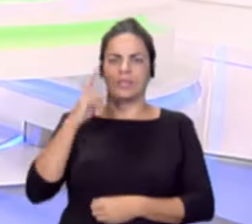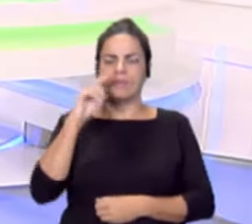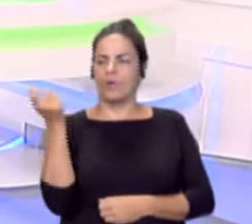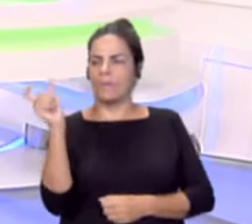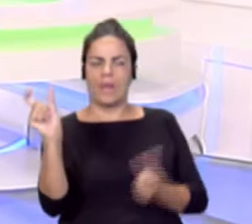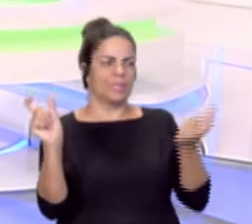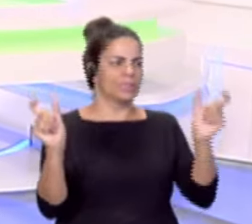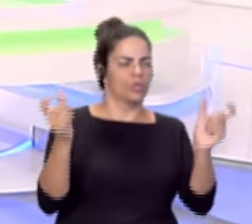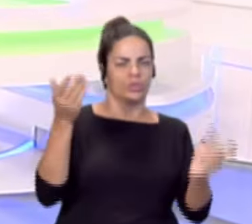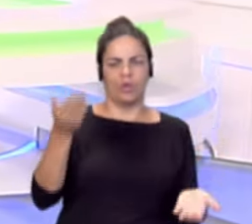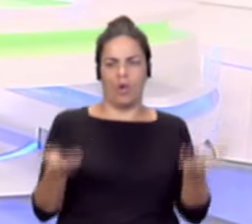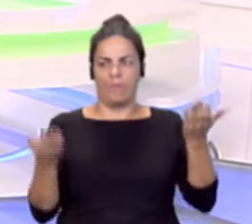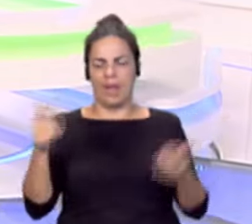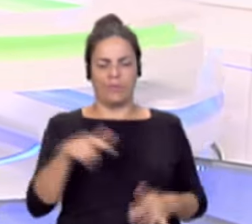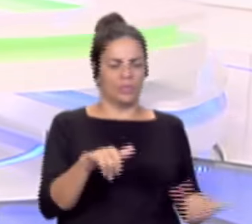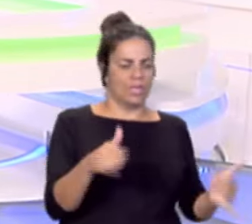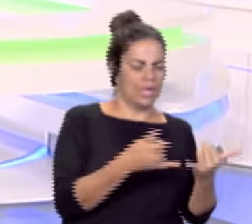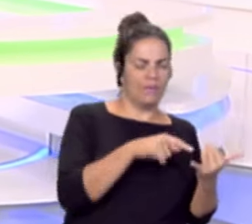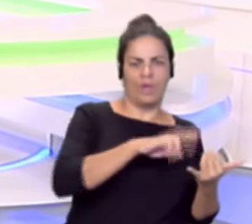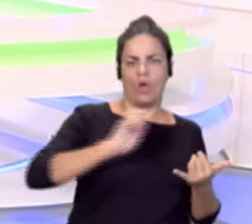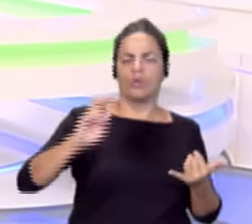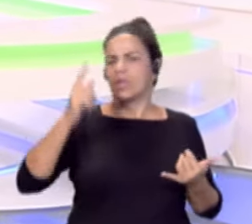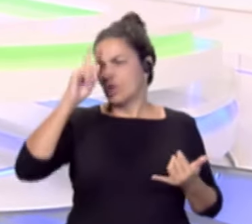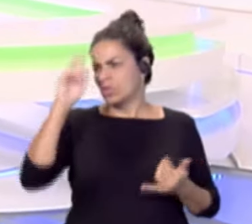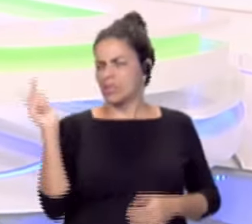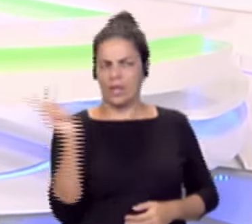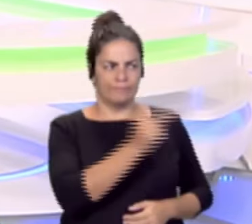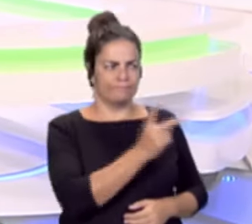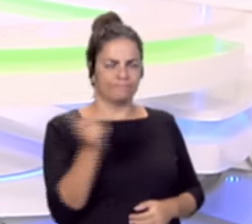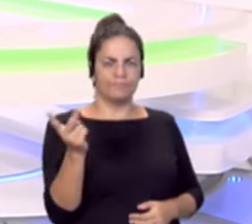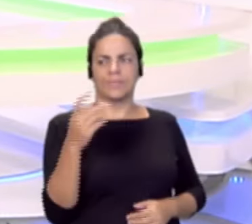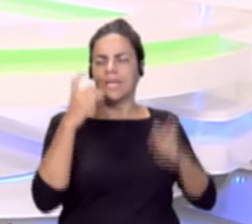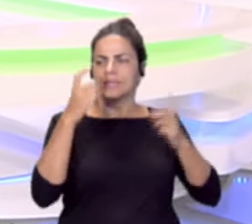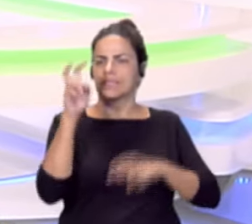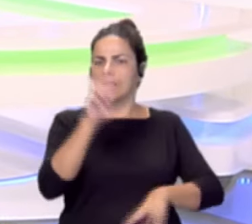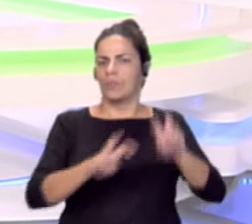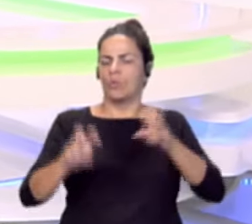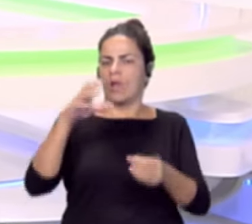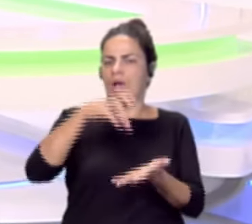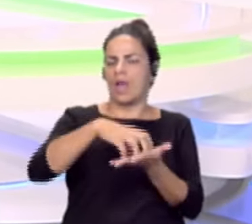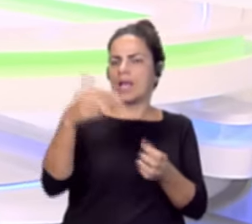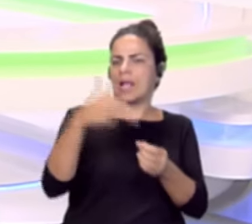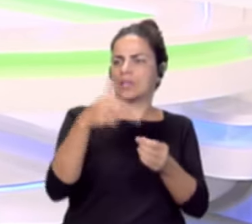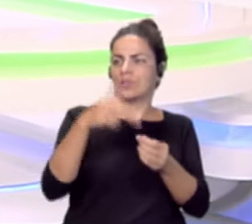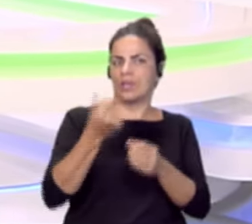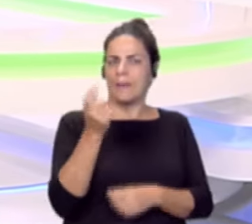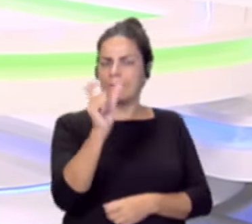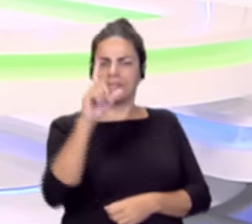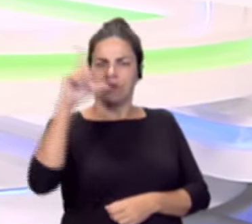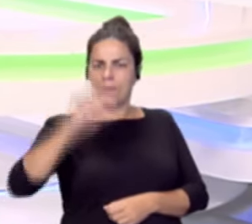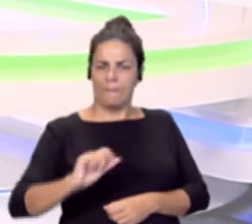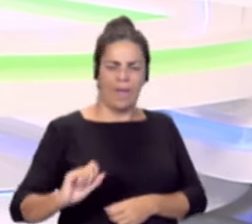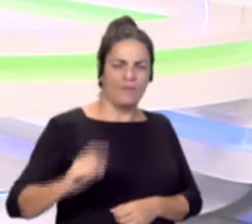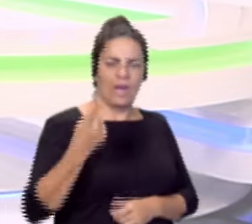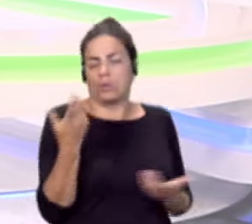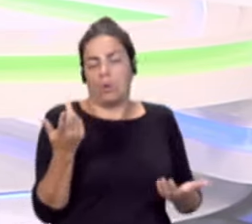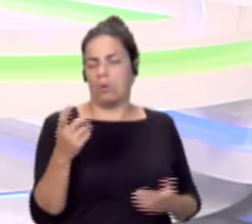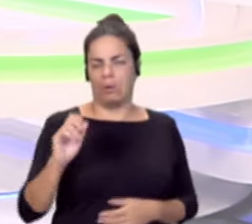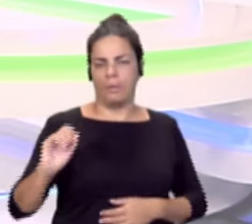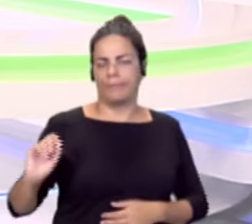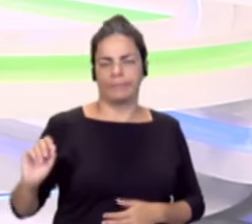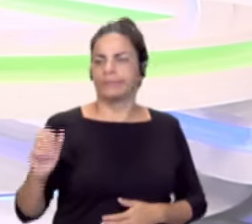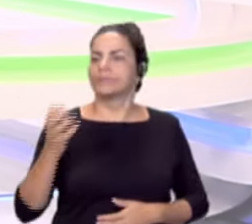otra en Tenerife. No sé, Samuel y Lara, si ustedes son de los que buscan las gasolineras que tengan un precio más económico o la primera que les venga